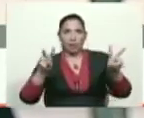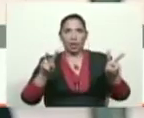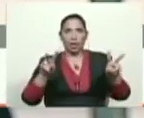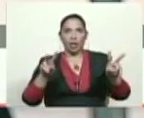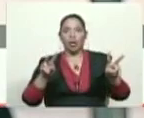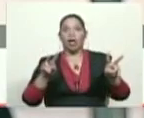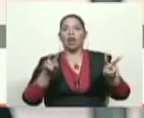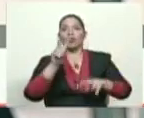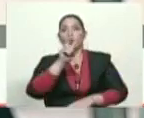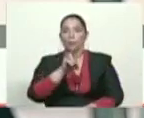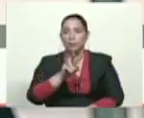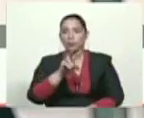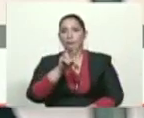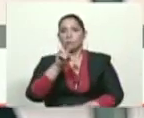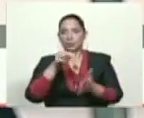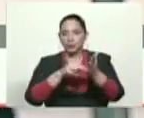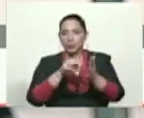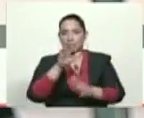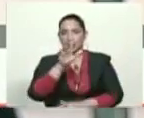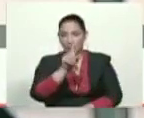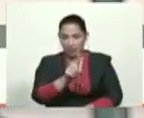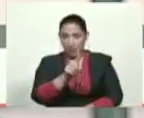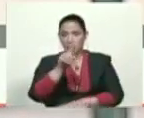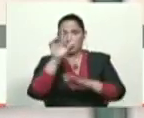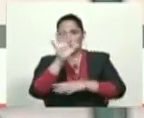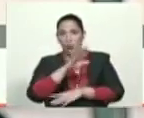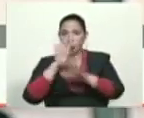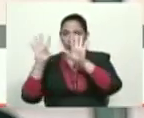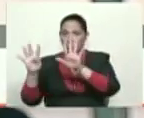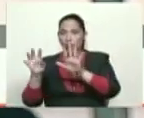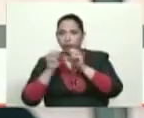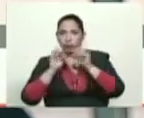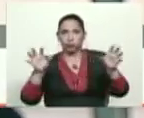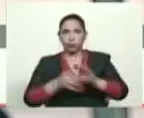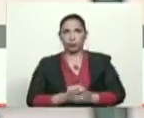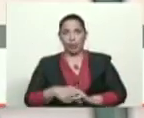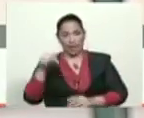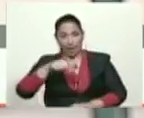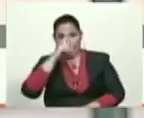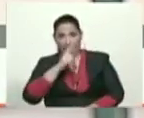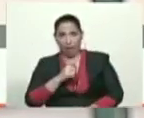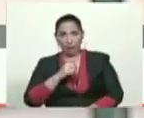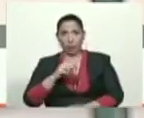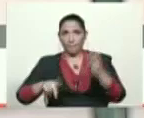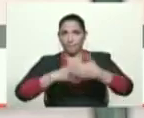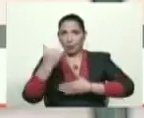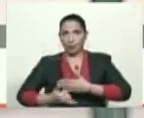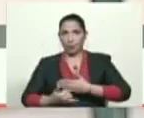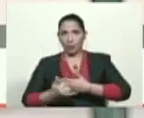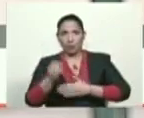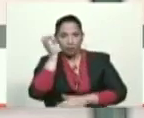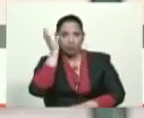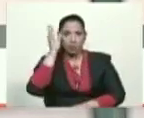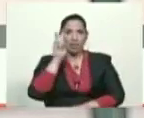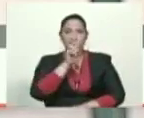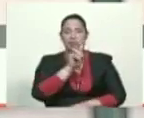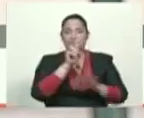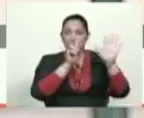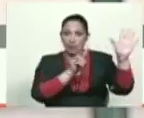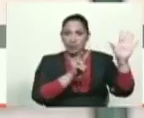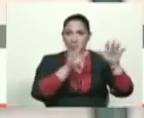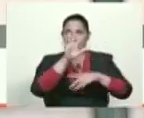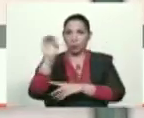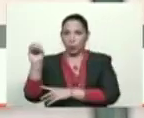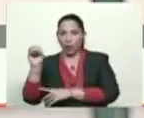159 que tenemos desplegados y este año tenemos proyectado crear 750 cuadrantes de paz